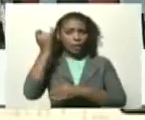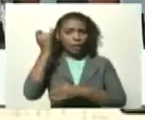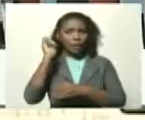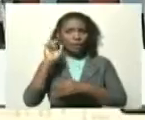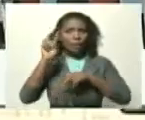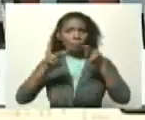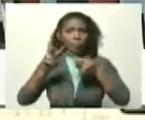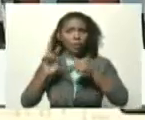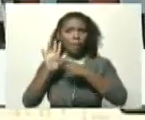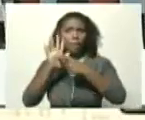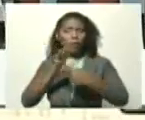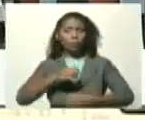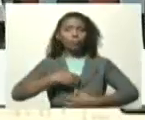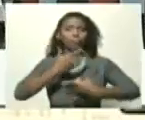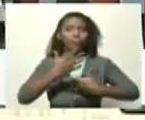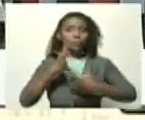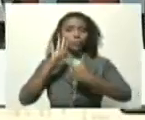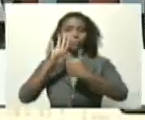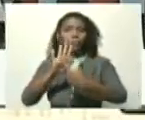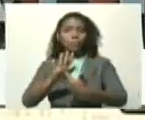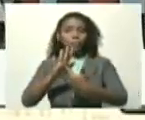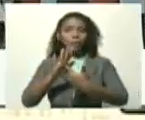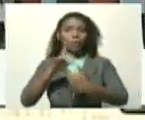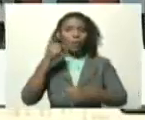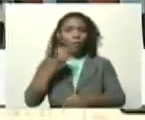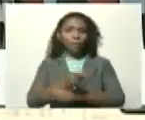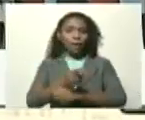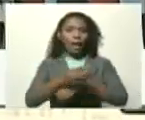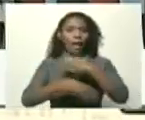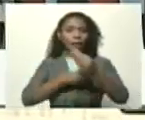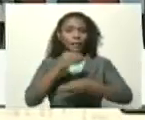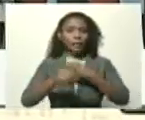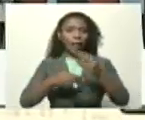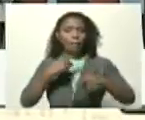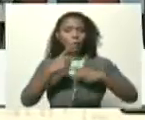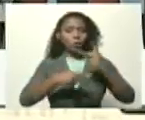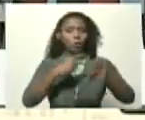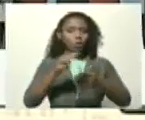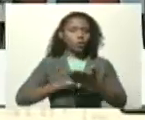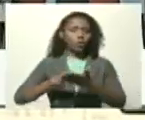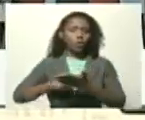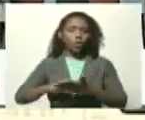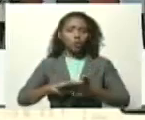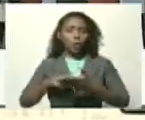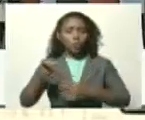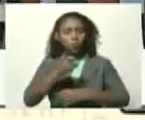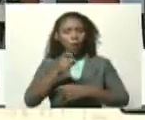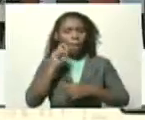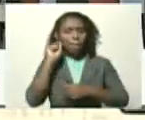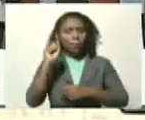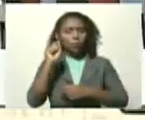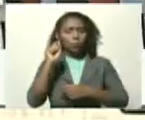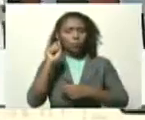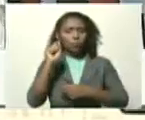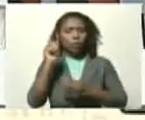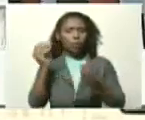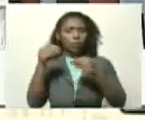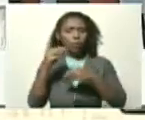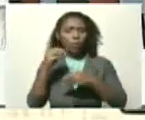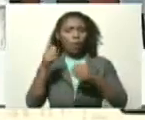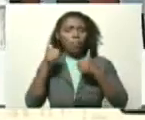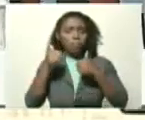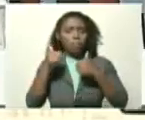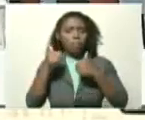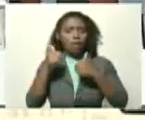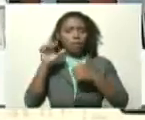visiones acerca de lo que debía ser todo este proceso de reconciliación, de buscar puntos de confluencia por el bien de la nación,